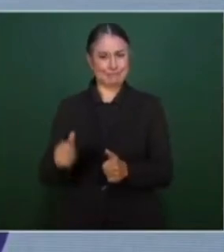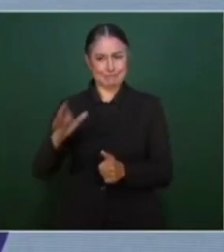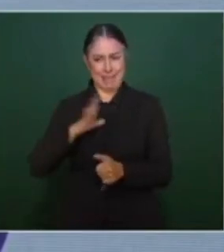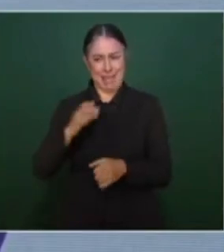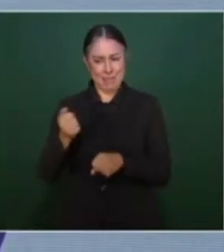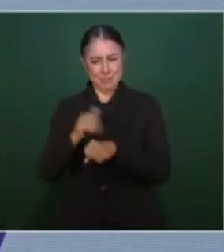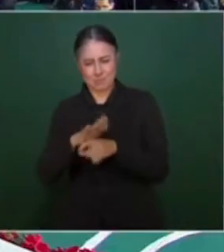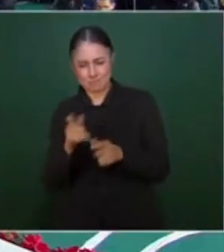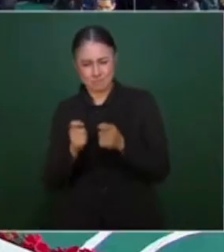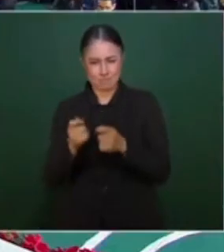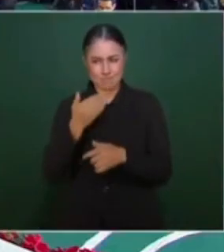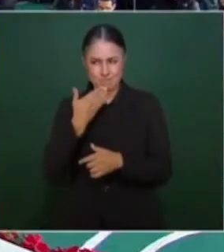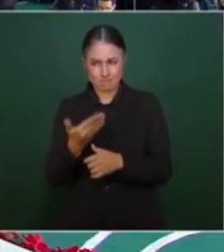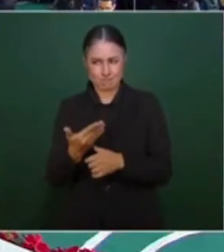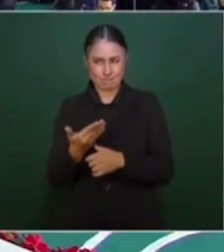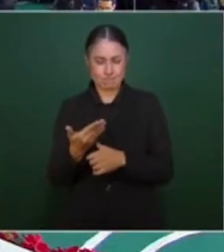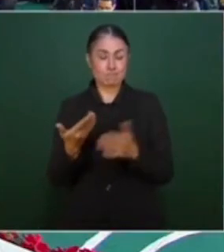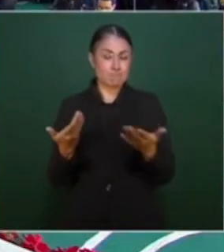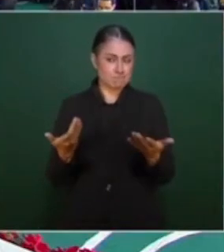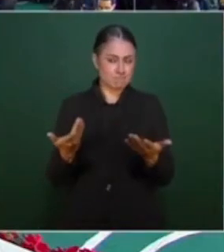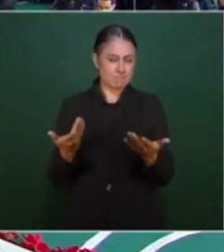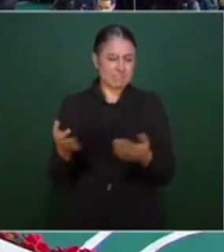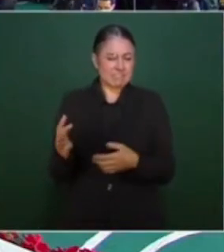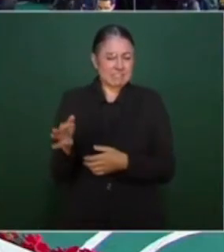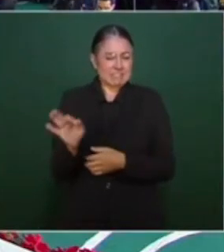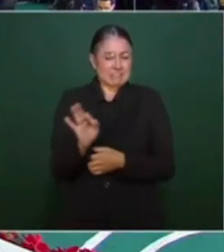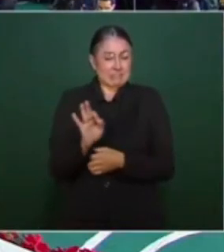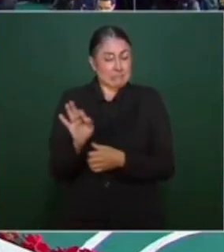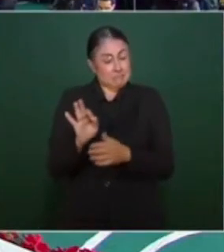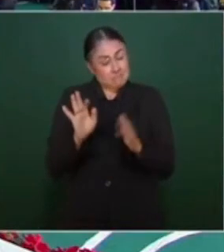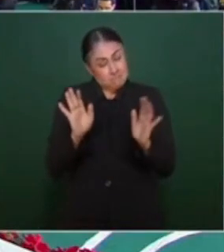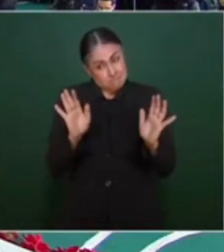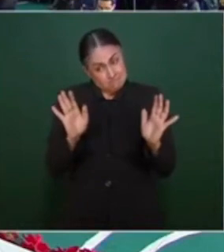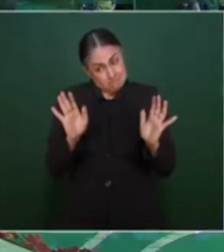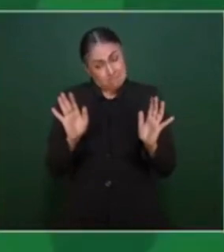lo que sucede es de que